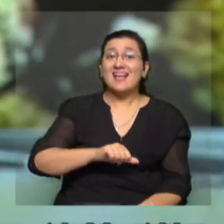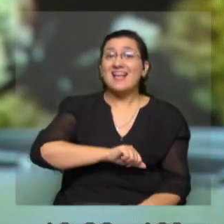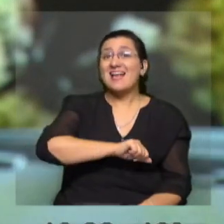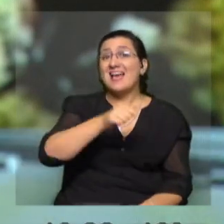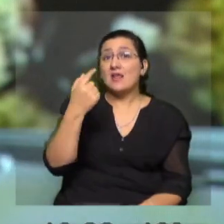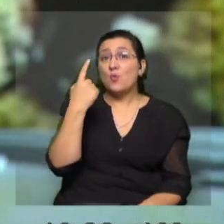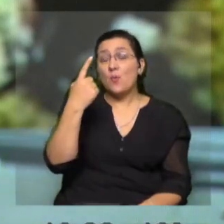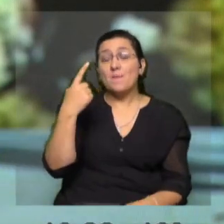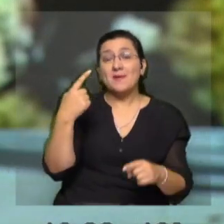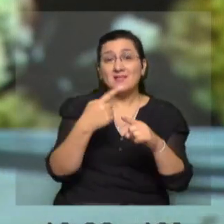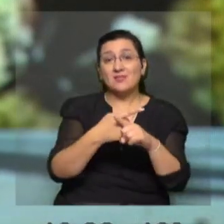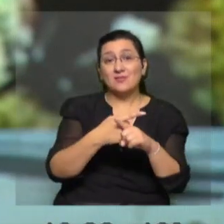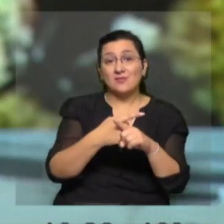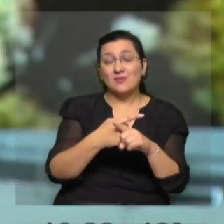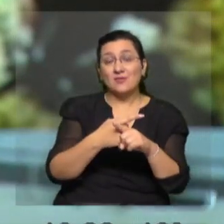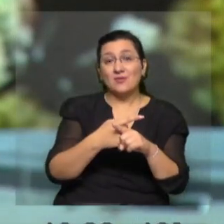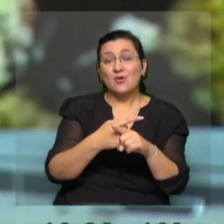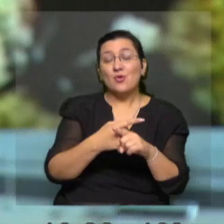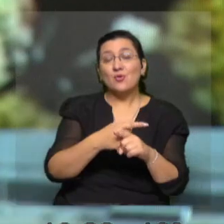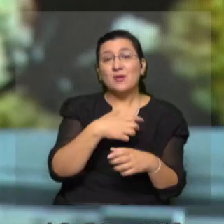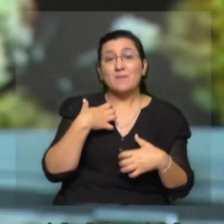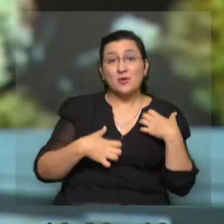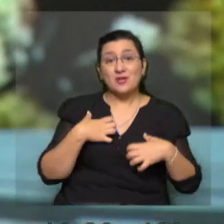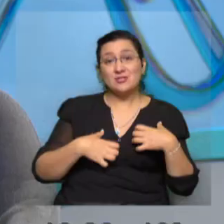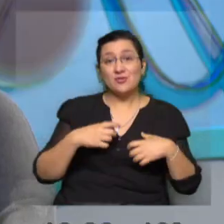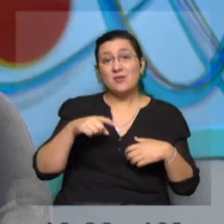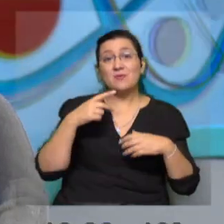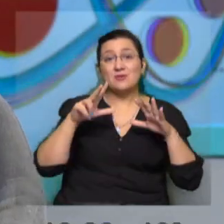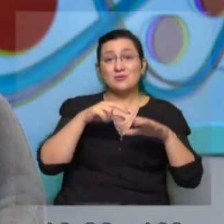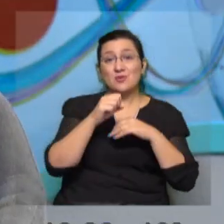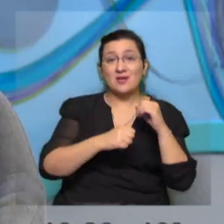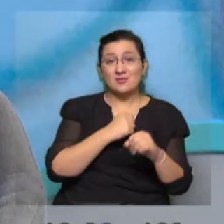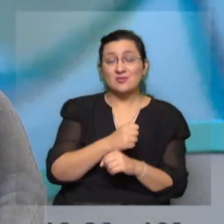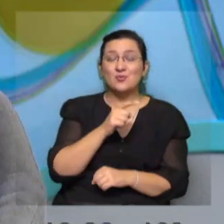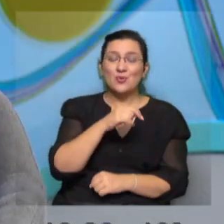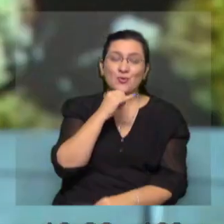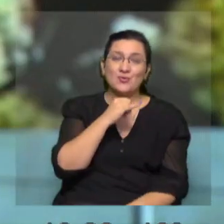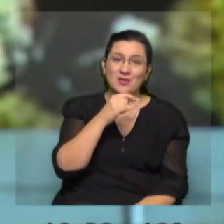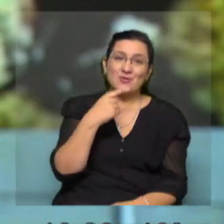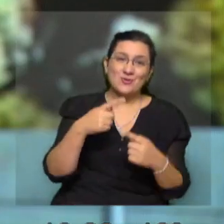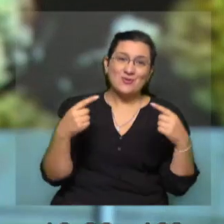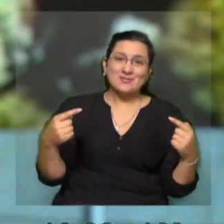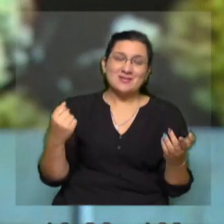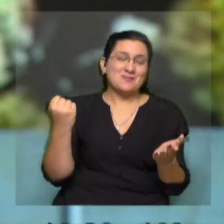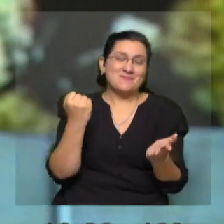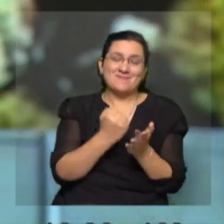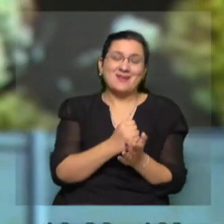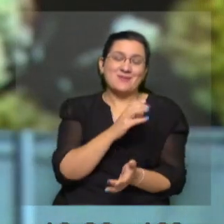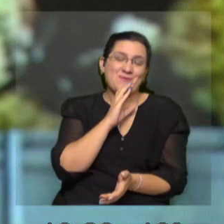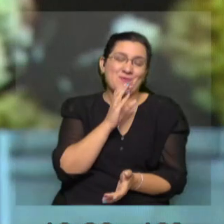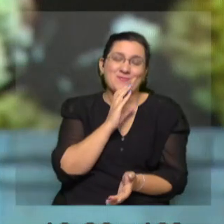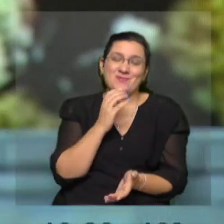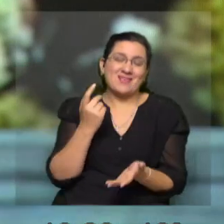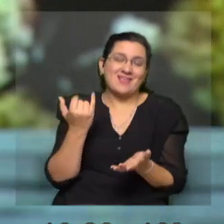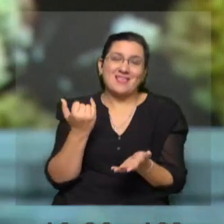un partido a Progreso después de 8 años. Y vos lo contás como una de las cosas. Y cosas que quedan marcadas. Son cosas que